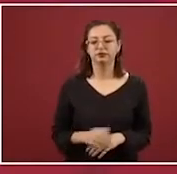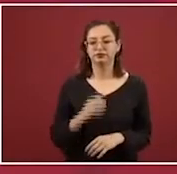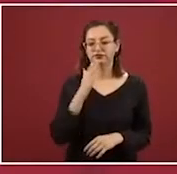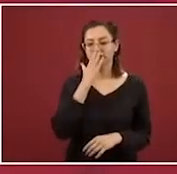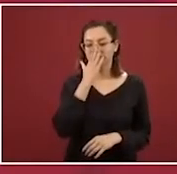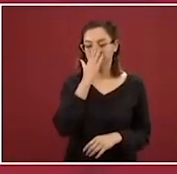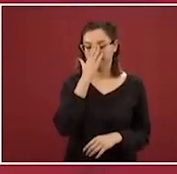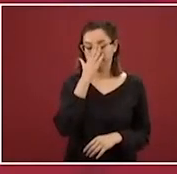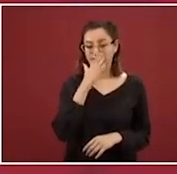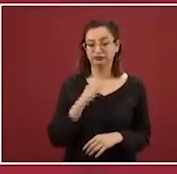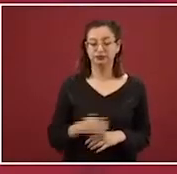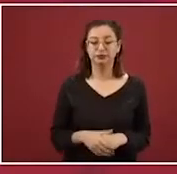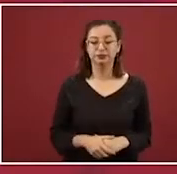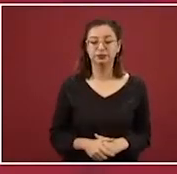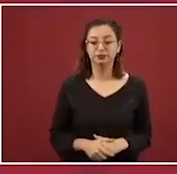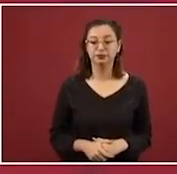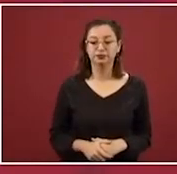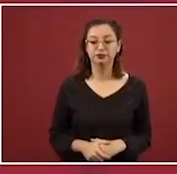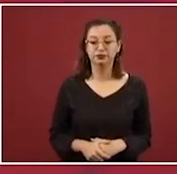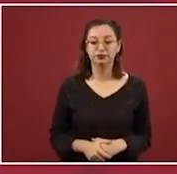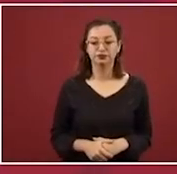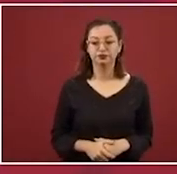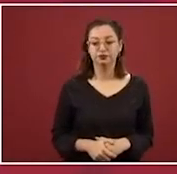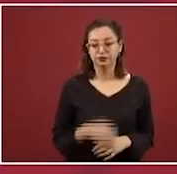Sí, dígame.